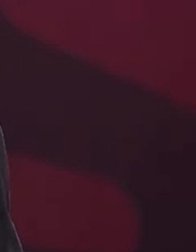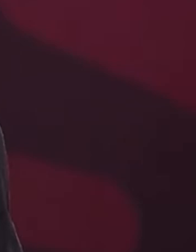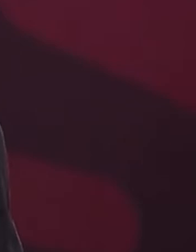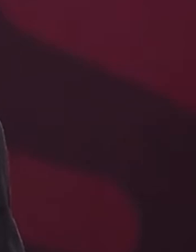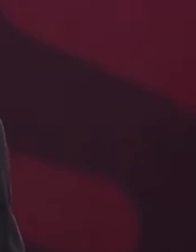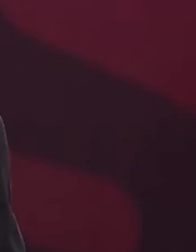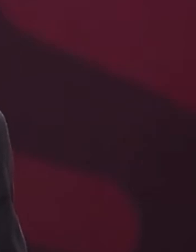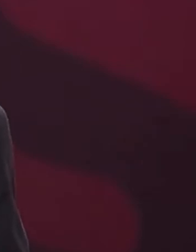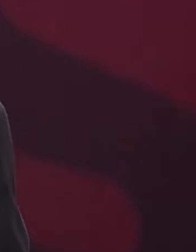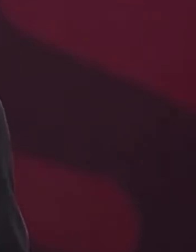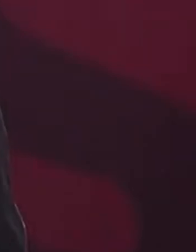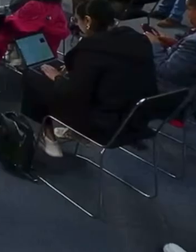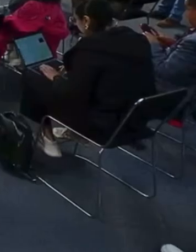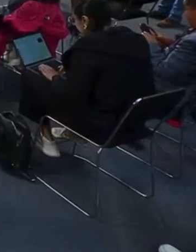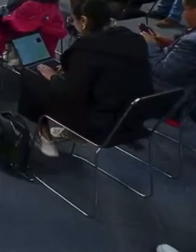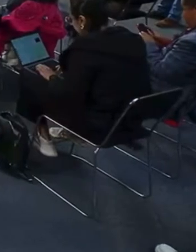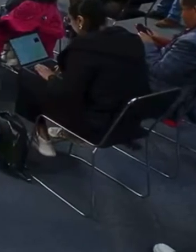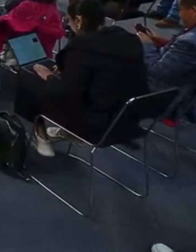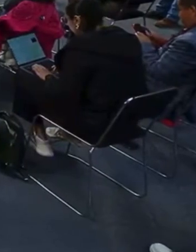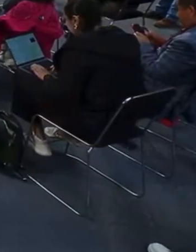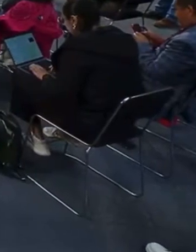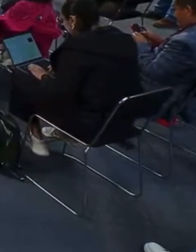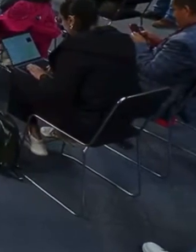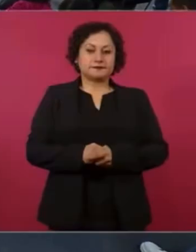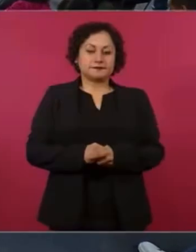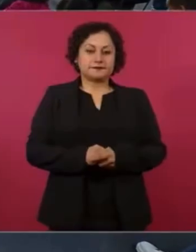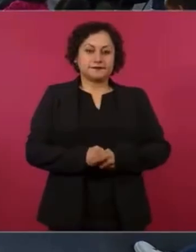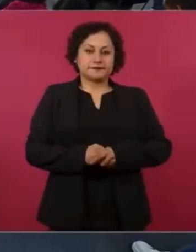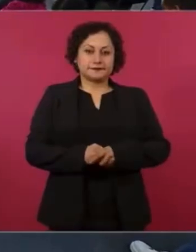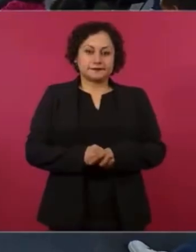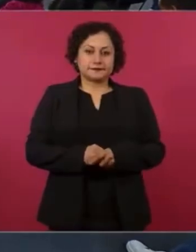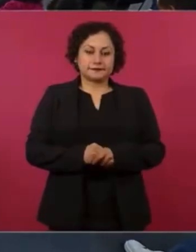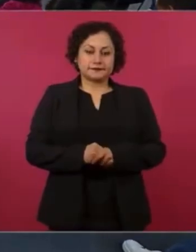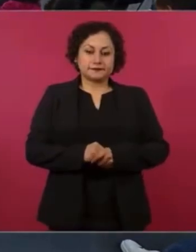¿Entiendes? Cuando la quitan de la lista, pero lo importante es